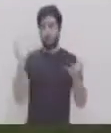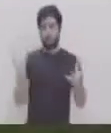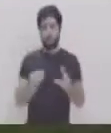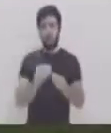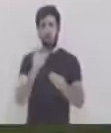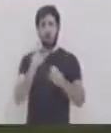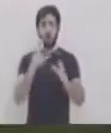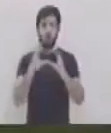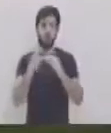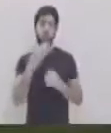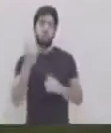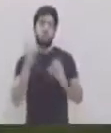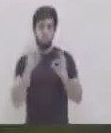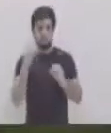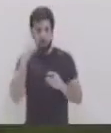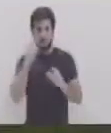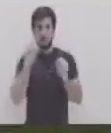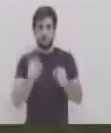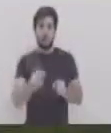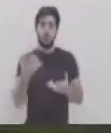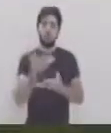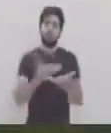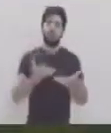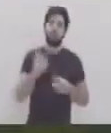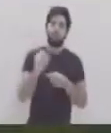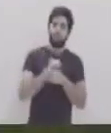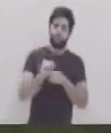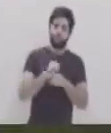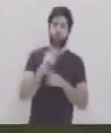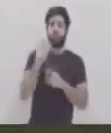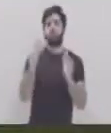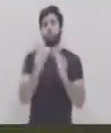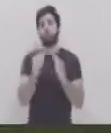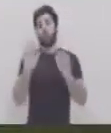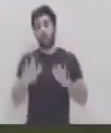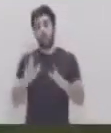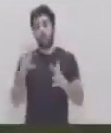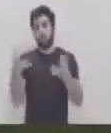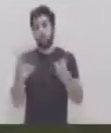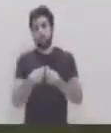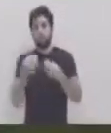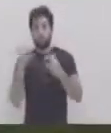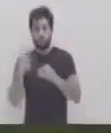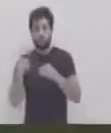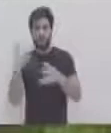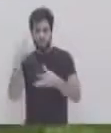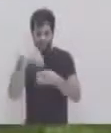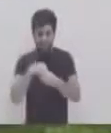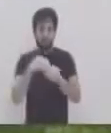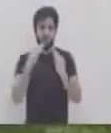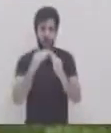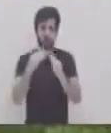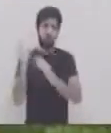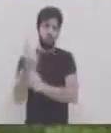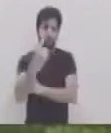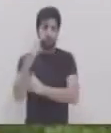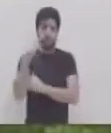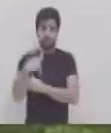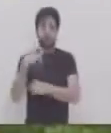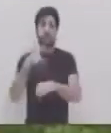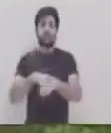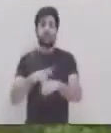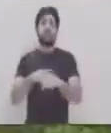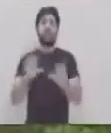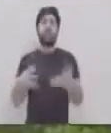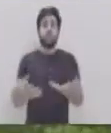Esperamos que estas herramientas de comunicación sean efectivas y que ustedes puedan practicar en sus casas con las personas que están en su entorno. Lo más